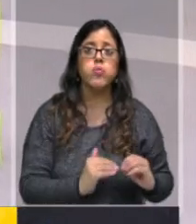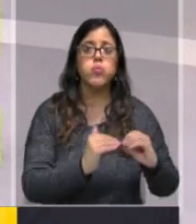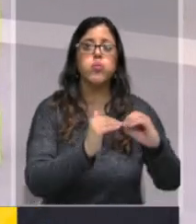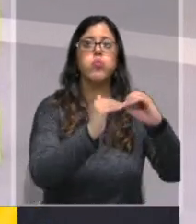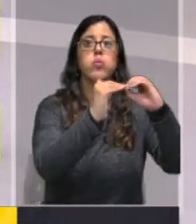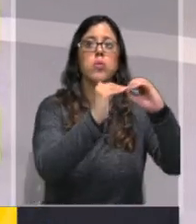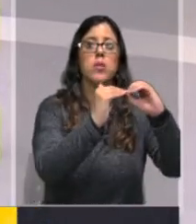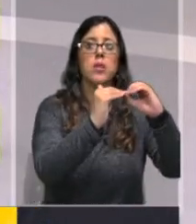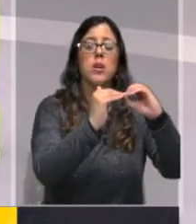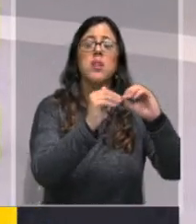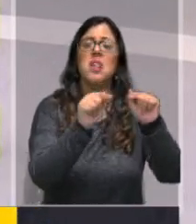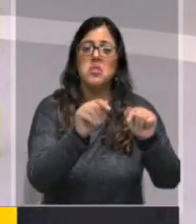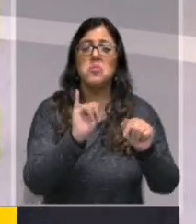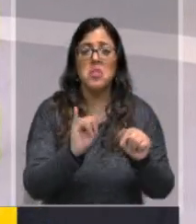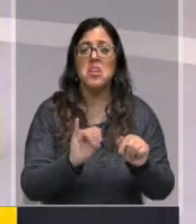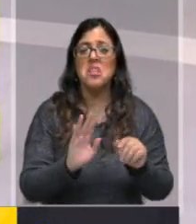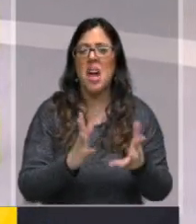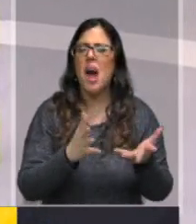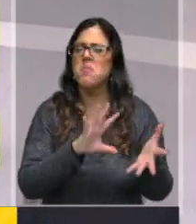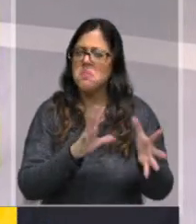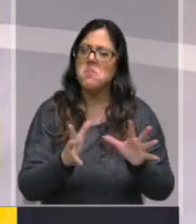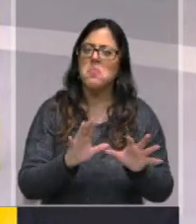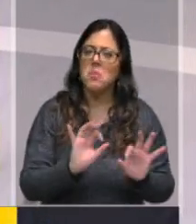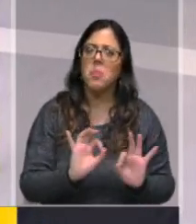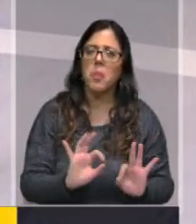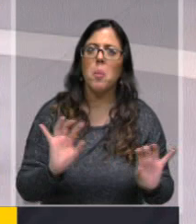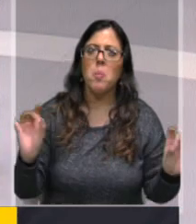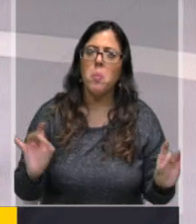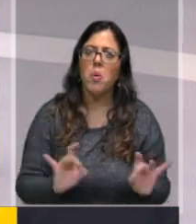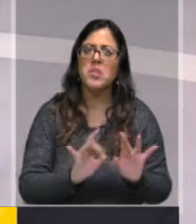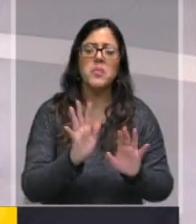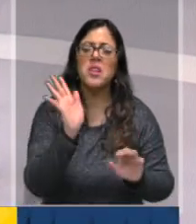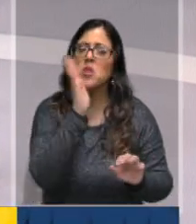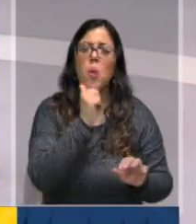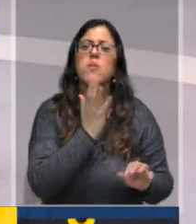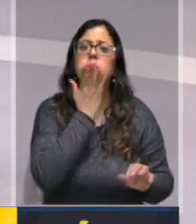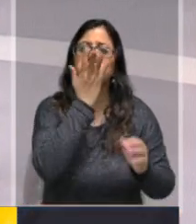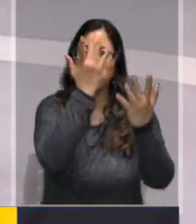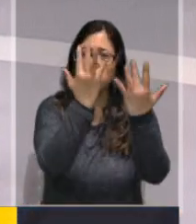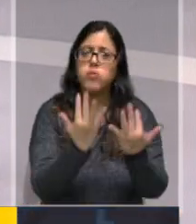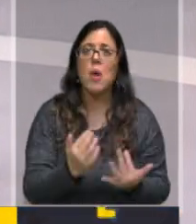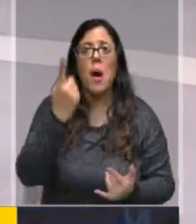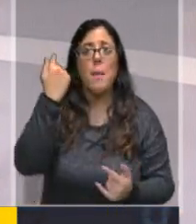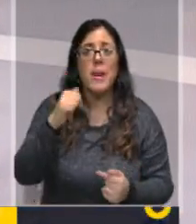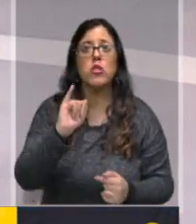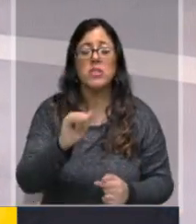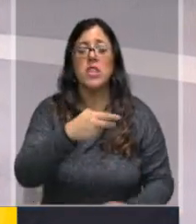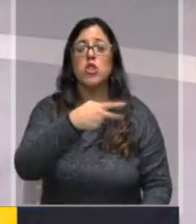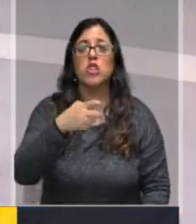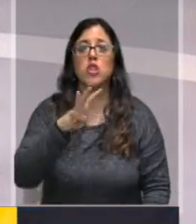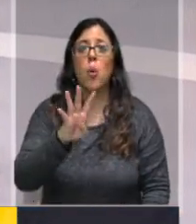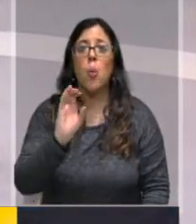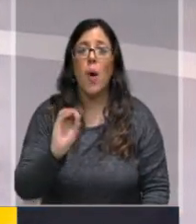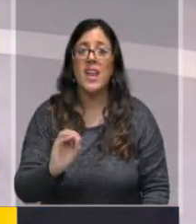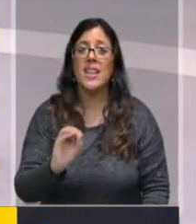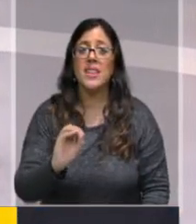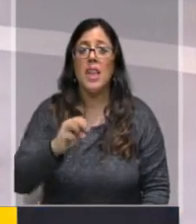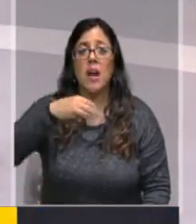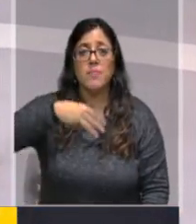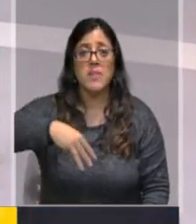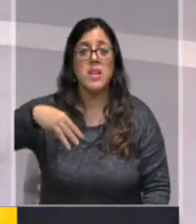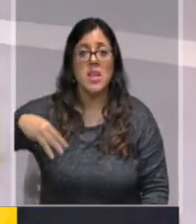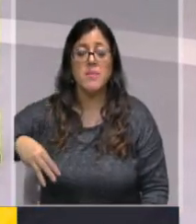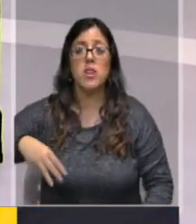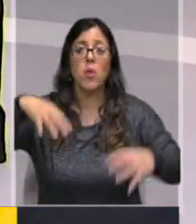altura más moderada, que frecuentemente a lo mejor no cae nieve, cayeron 240 milímetros de agua. Pero a 2.200 metros de